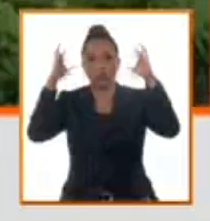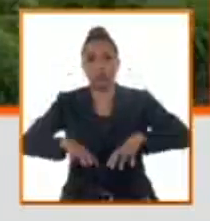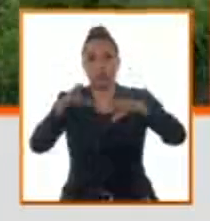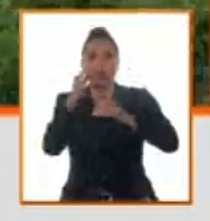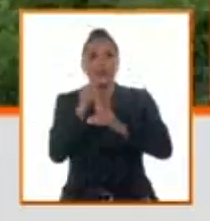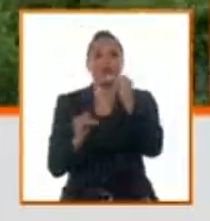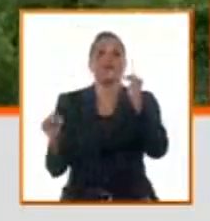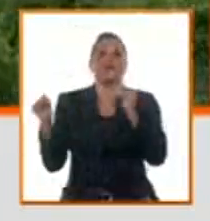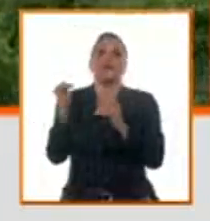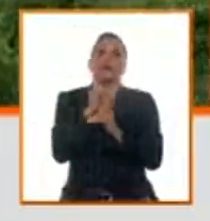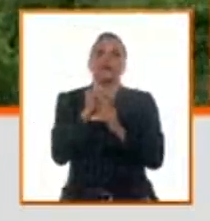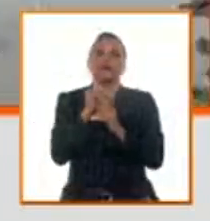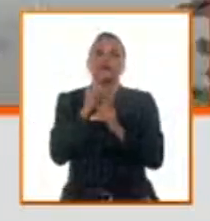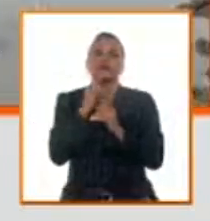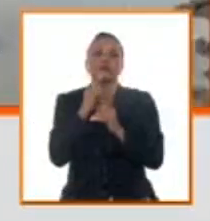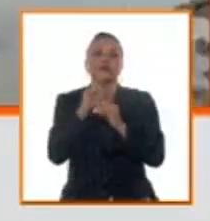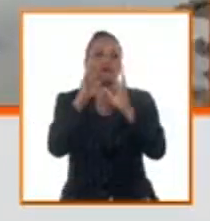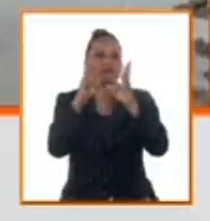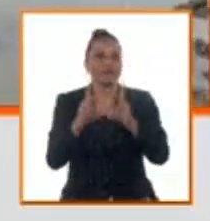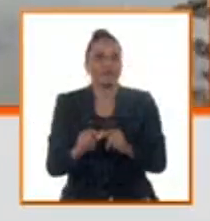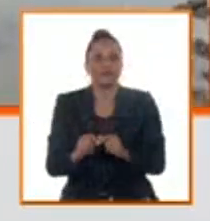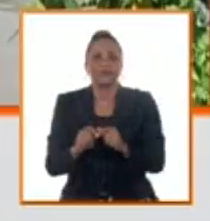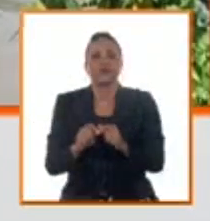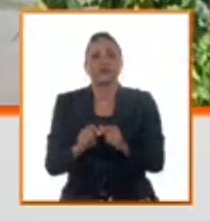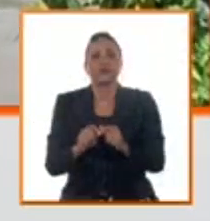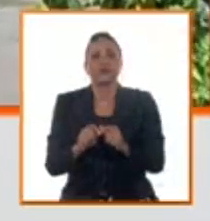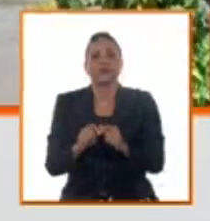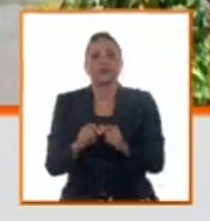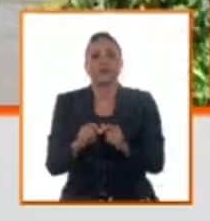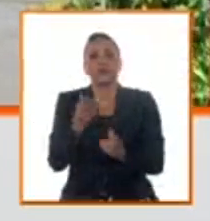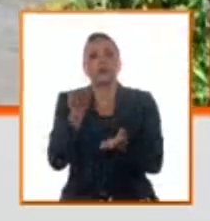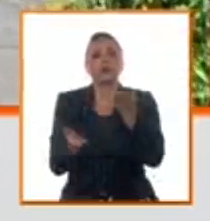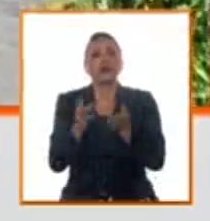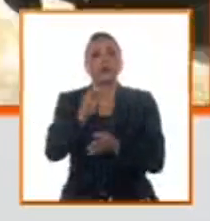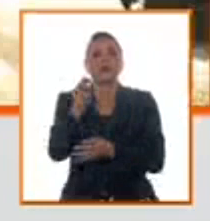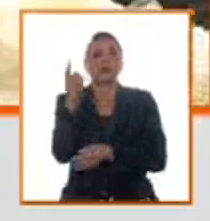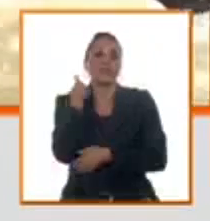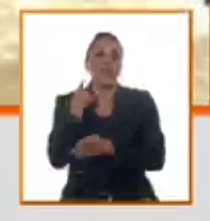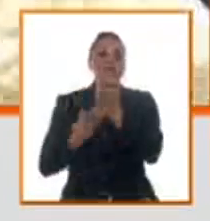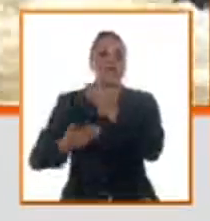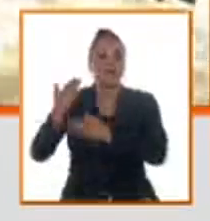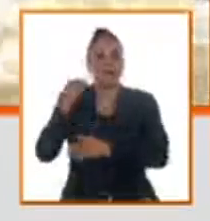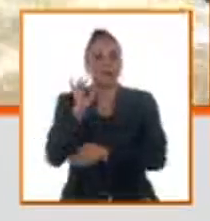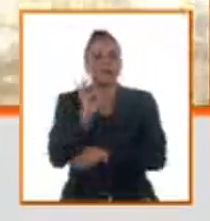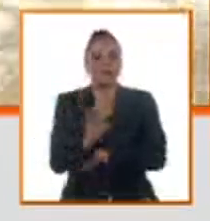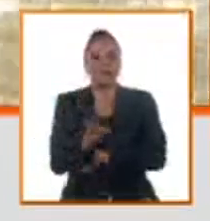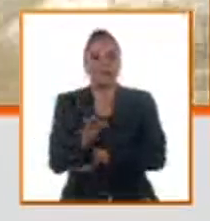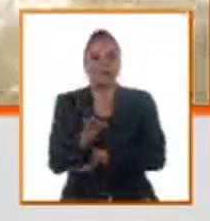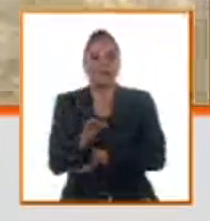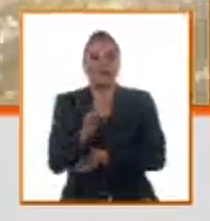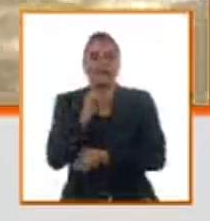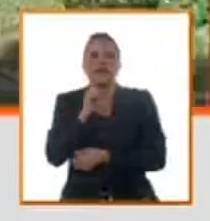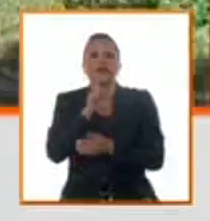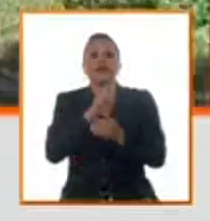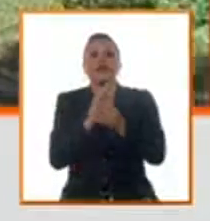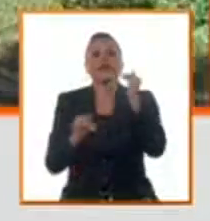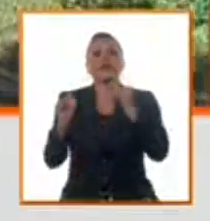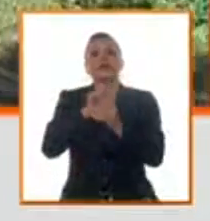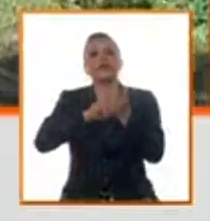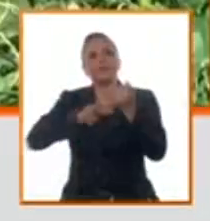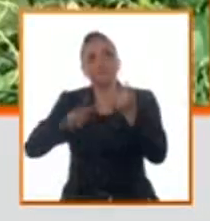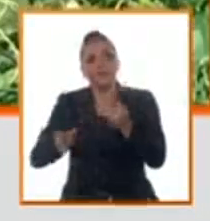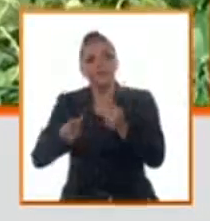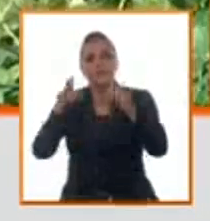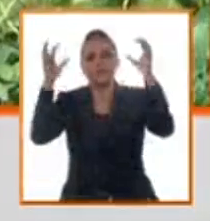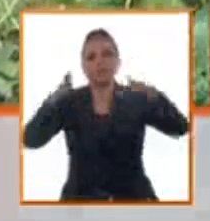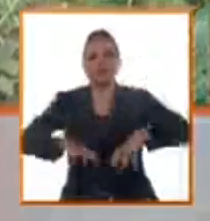máximo histórico de los últimos 30 años. O sea, han acumulado valores de precipitaciones a nivel de provincia que sobrepasan